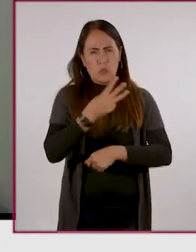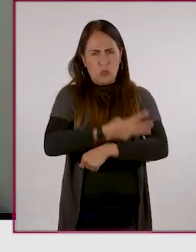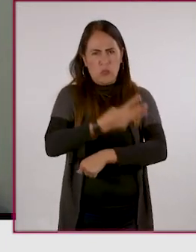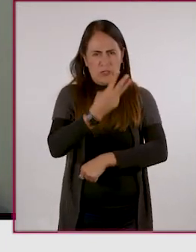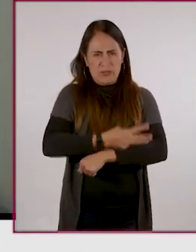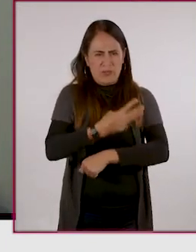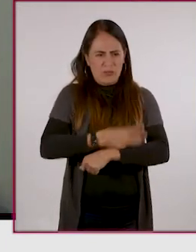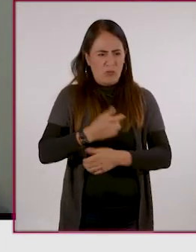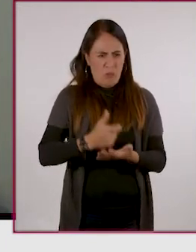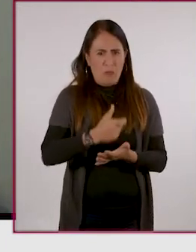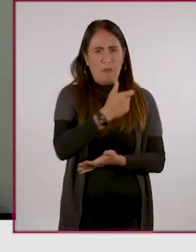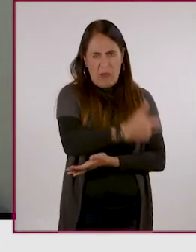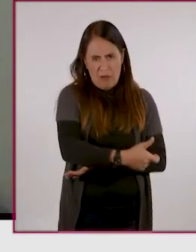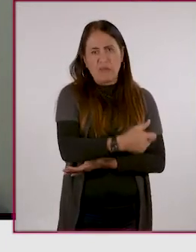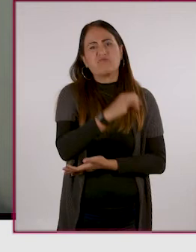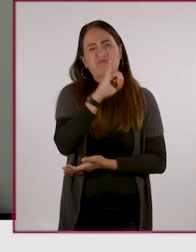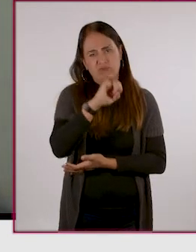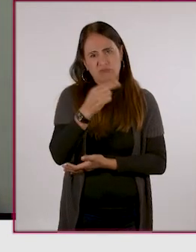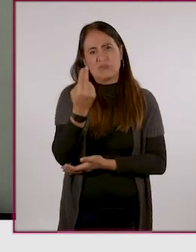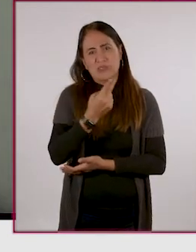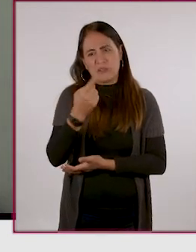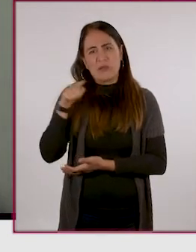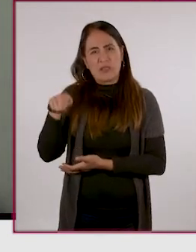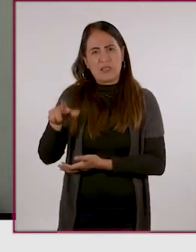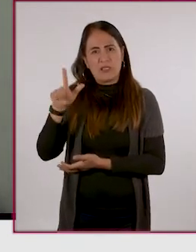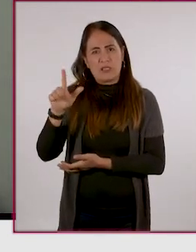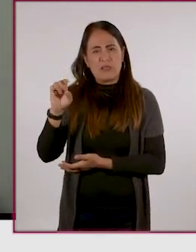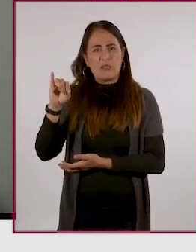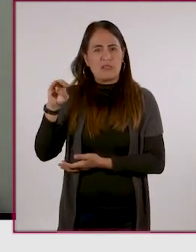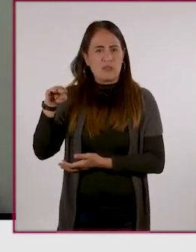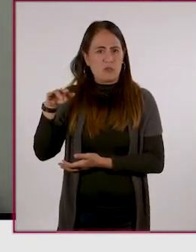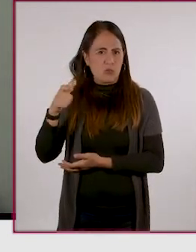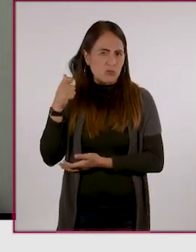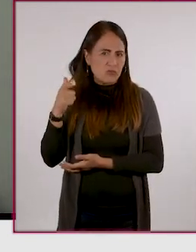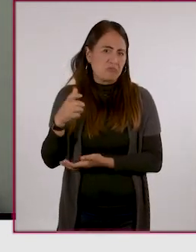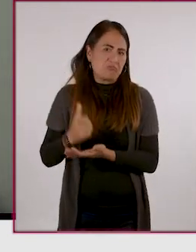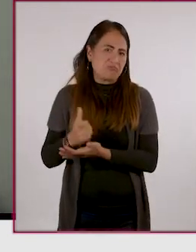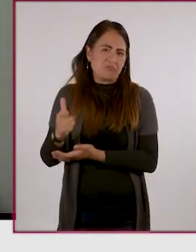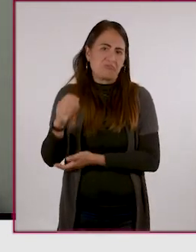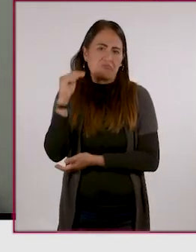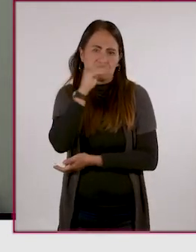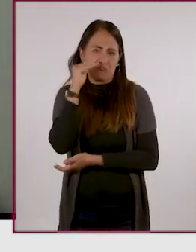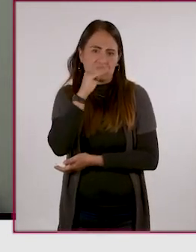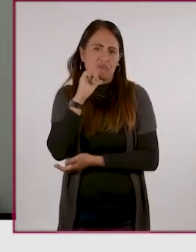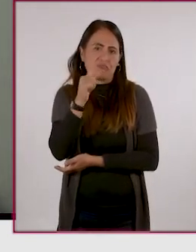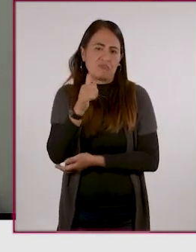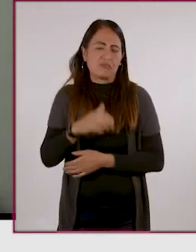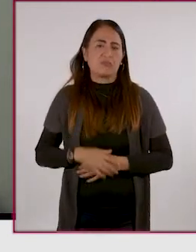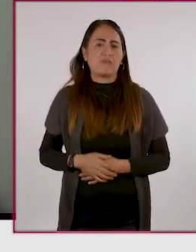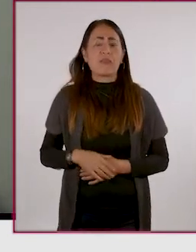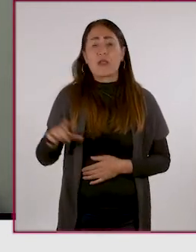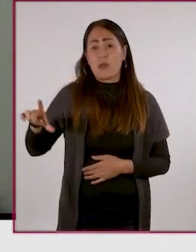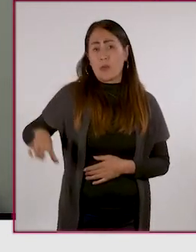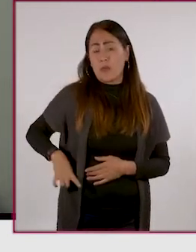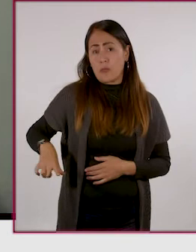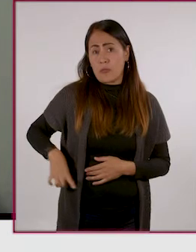a Windows, y yo tengo que pagar una licencia, ¿no? Entonces, esta es una gran ventaja porque, por ejemplo, los gobiernos evitarían